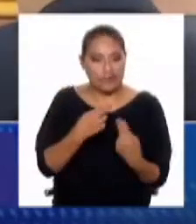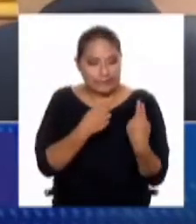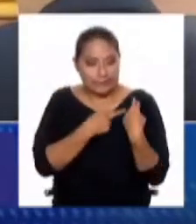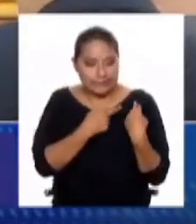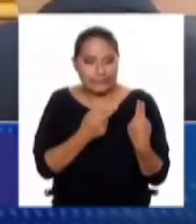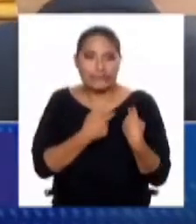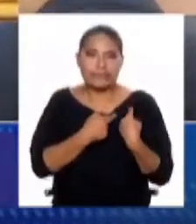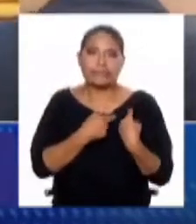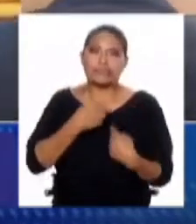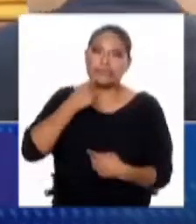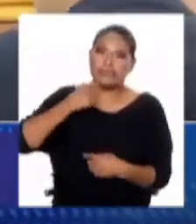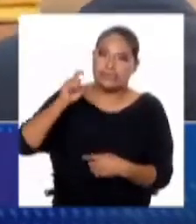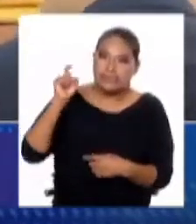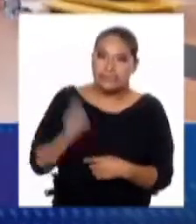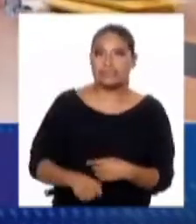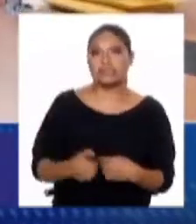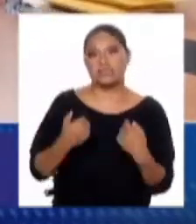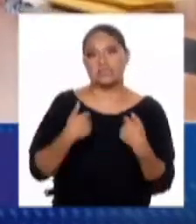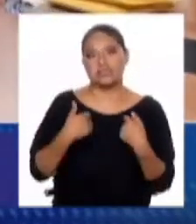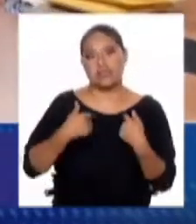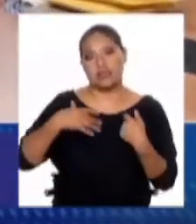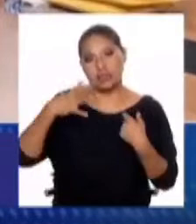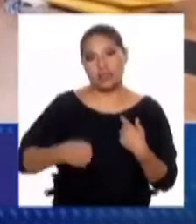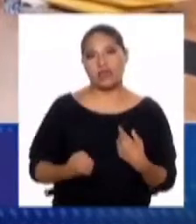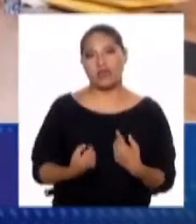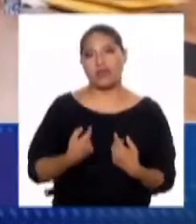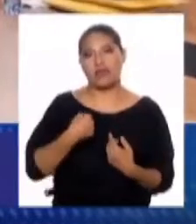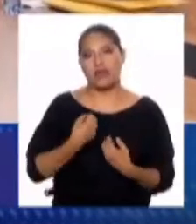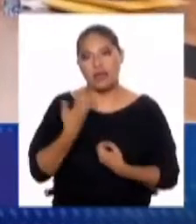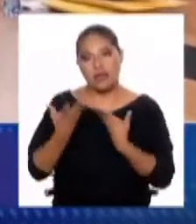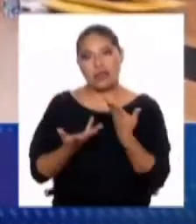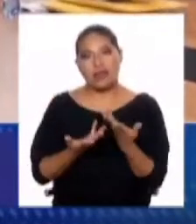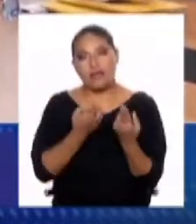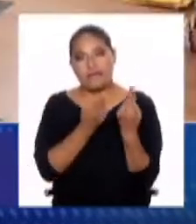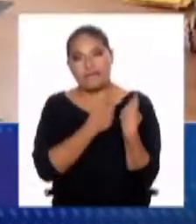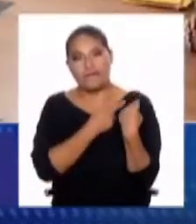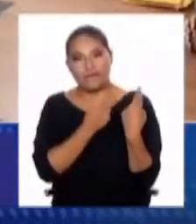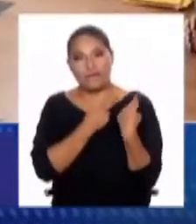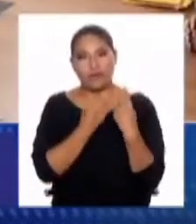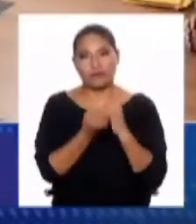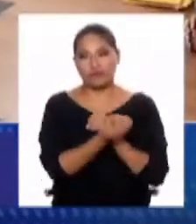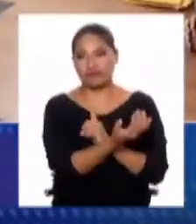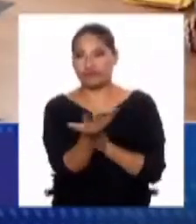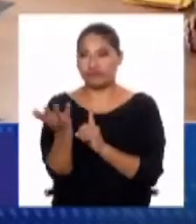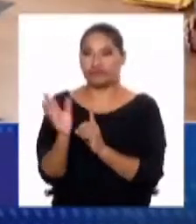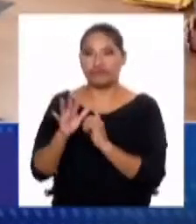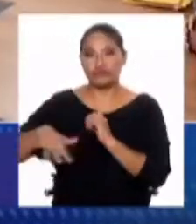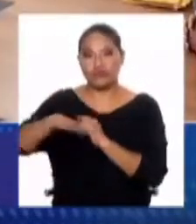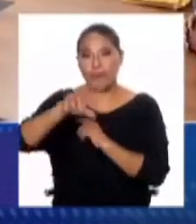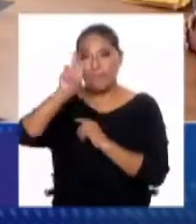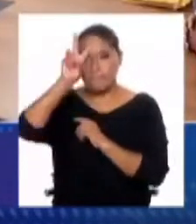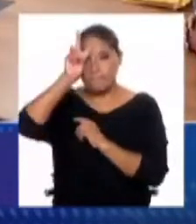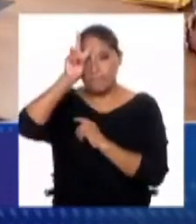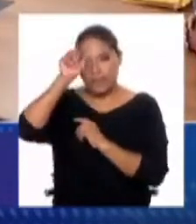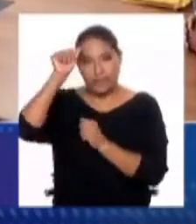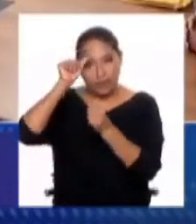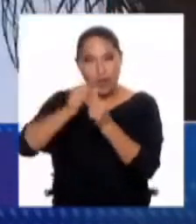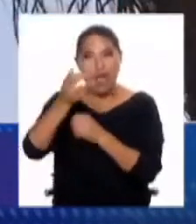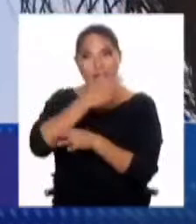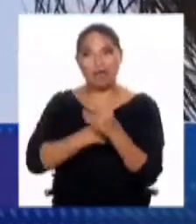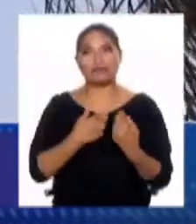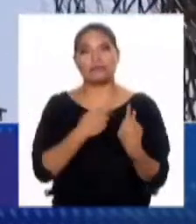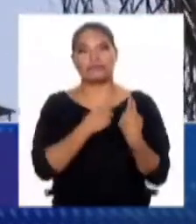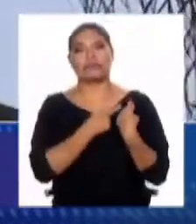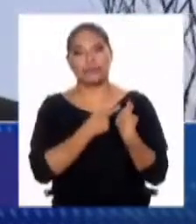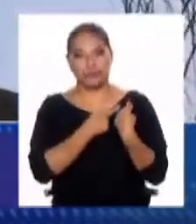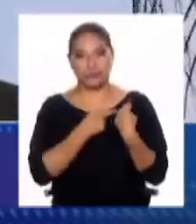Él tiene que una obligación y una responsabilidad frente al país. A eso me refiero, frente a la estrategia de